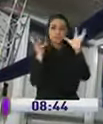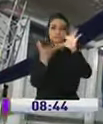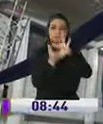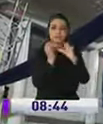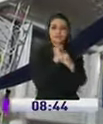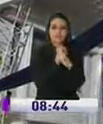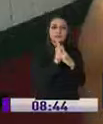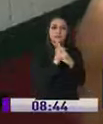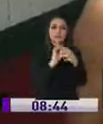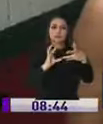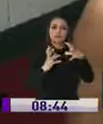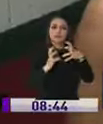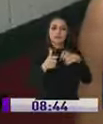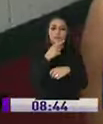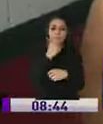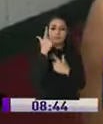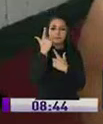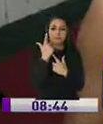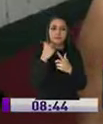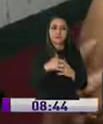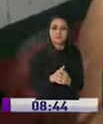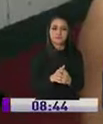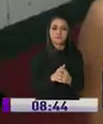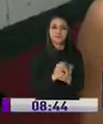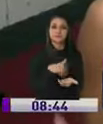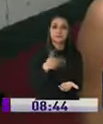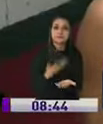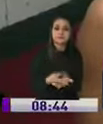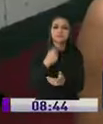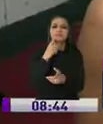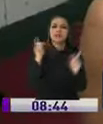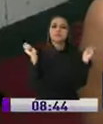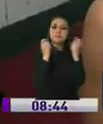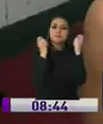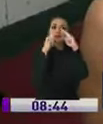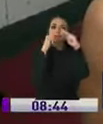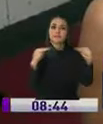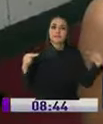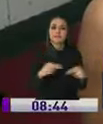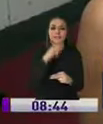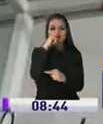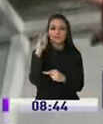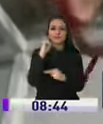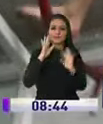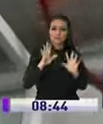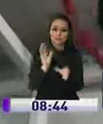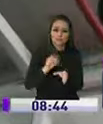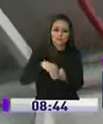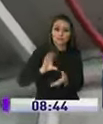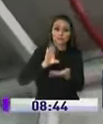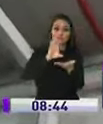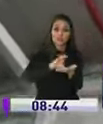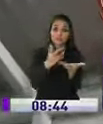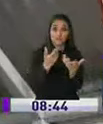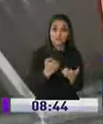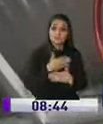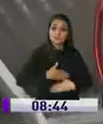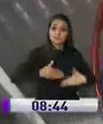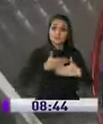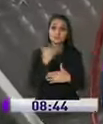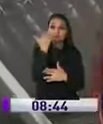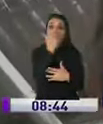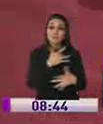Militar. Y los fondos van a ir destinados para agasajarles completamente a los niños de ese día. Si usted quiere disfrutar de esta maravillosa